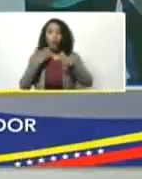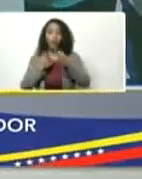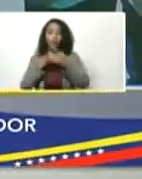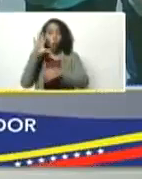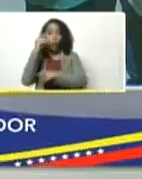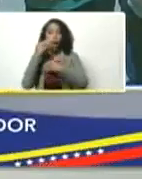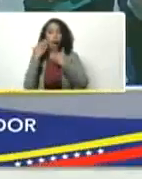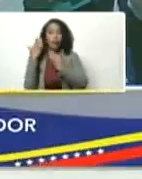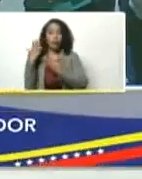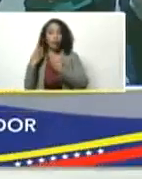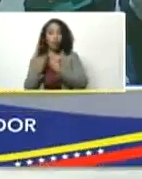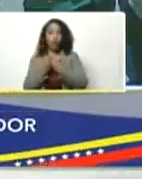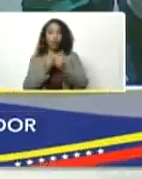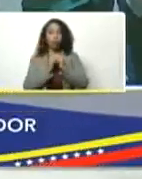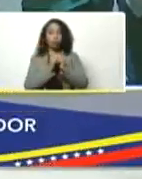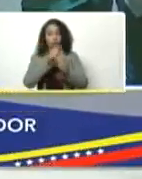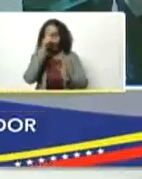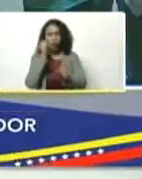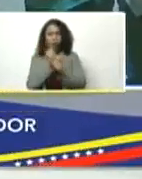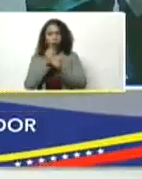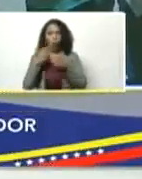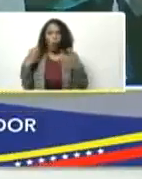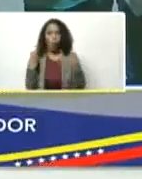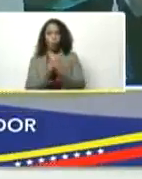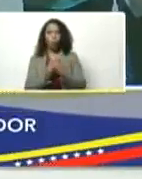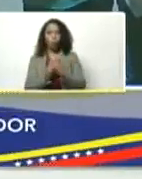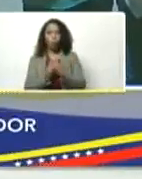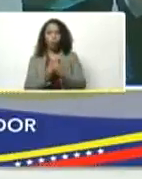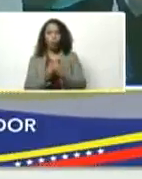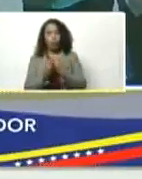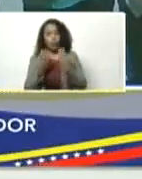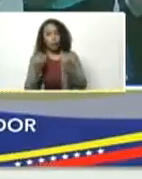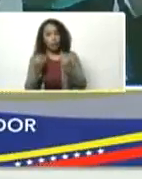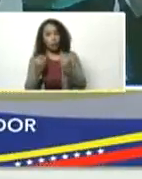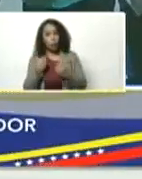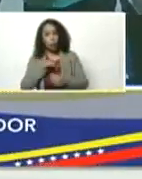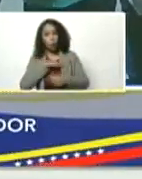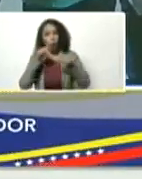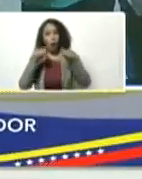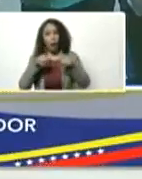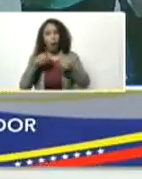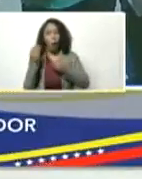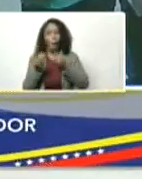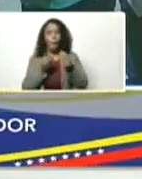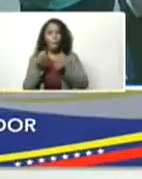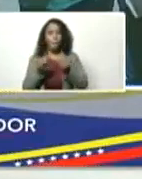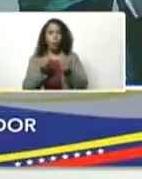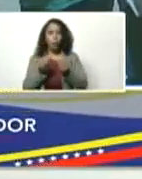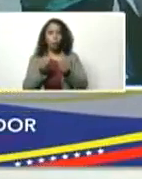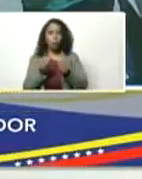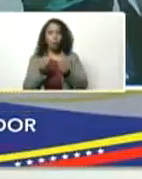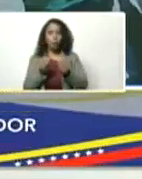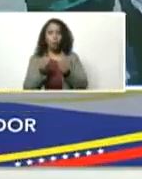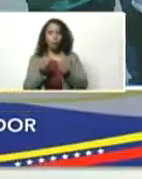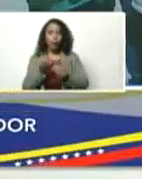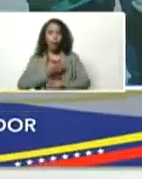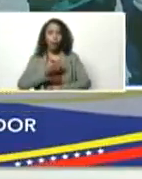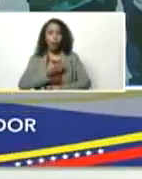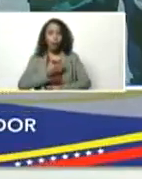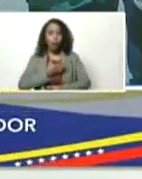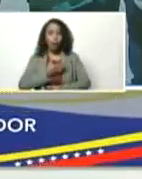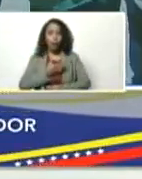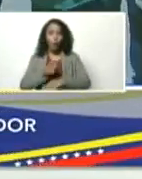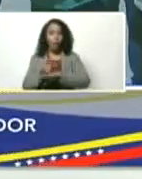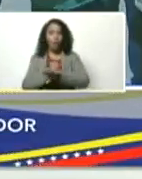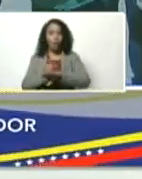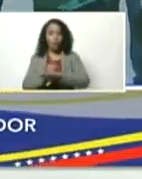con el acompañamiento de trabajar juntos. Tanto nosotros aquí como la alcaldía, la